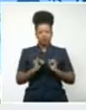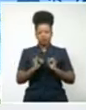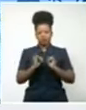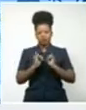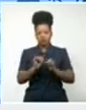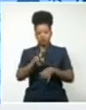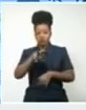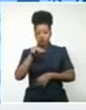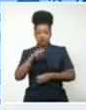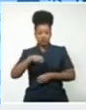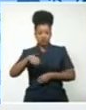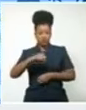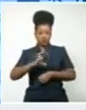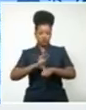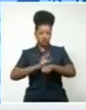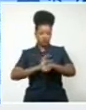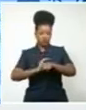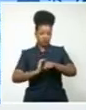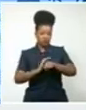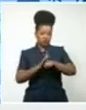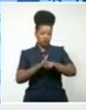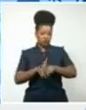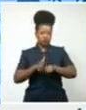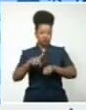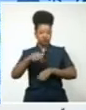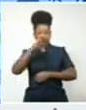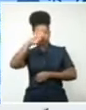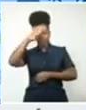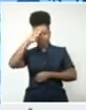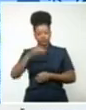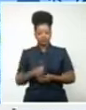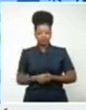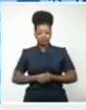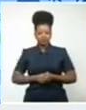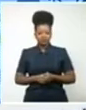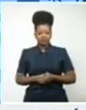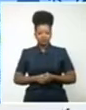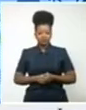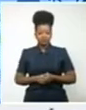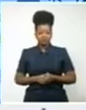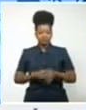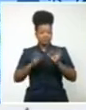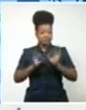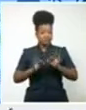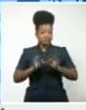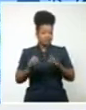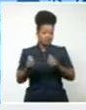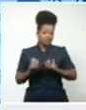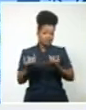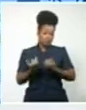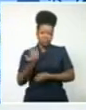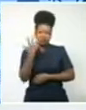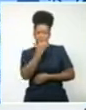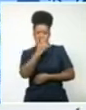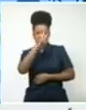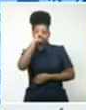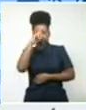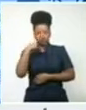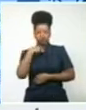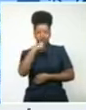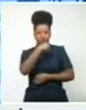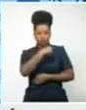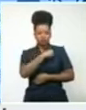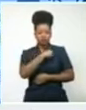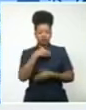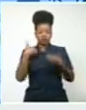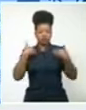situación epidemiológica del país frente a la COVID-19. Nos acompaña, como ya es habitual, el doctor Francisco Durán García, director